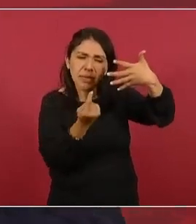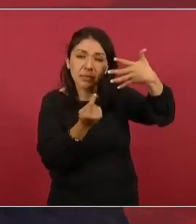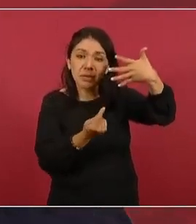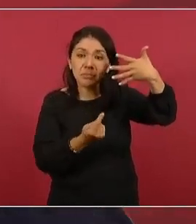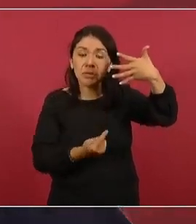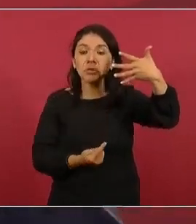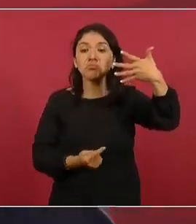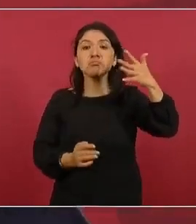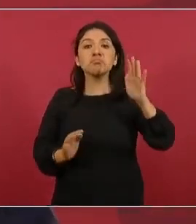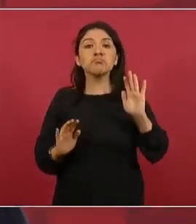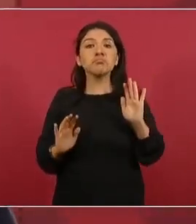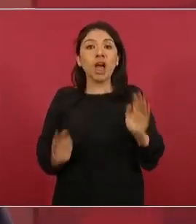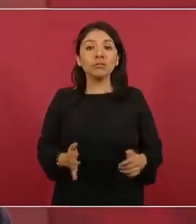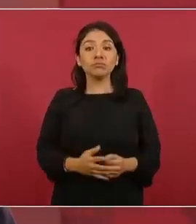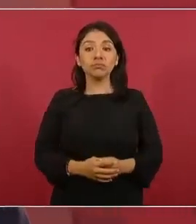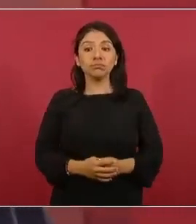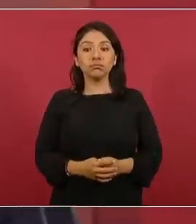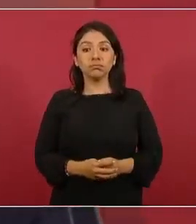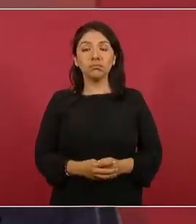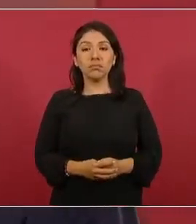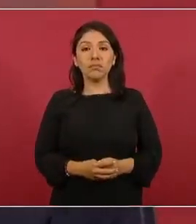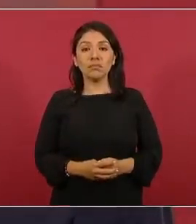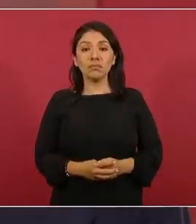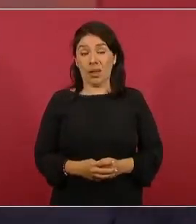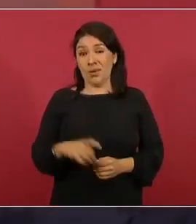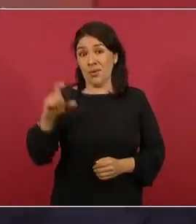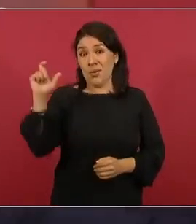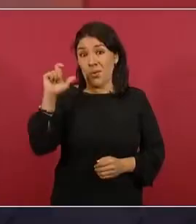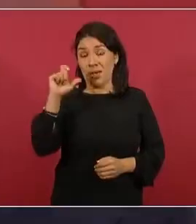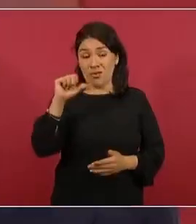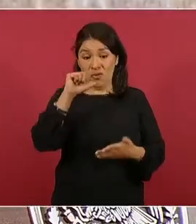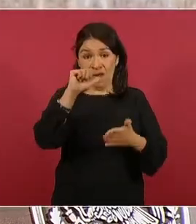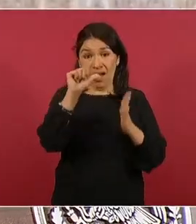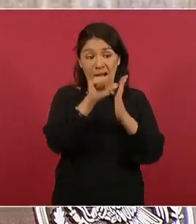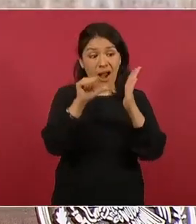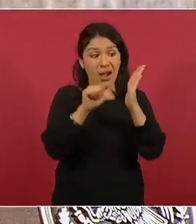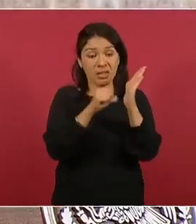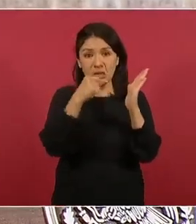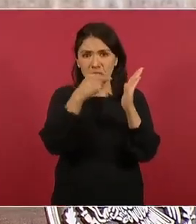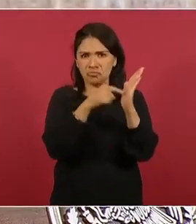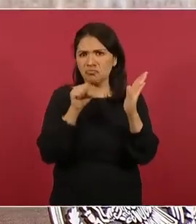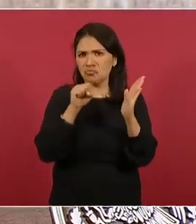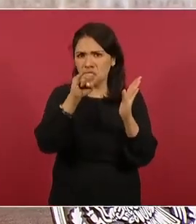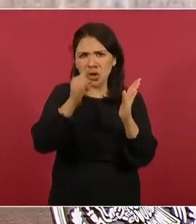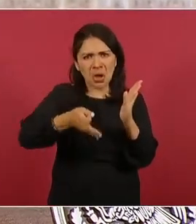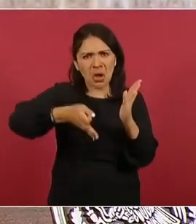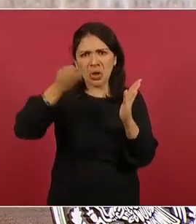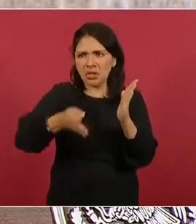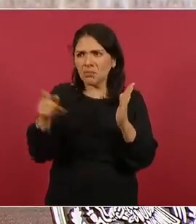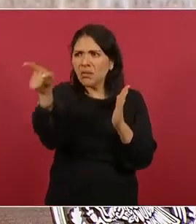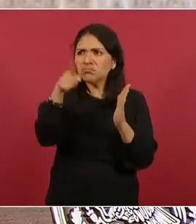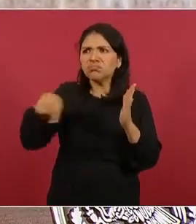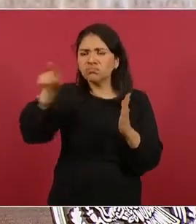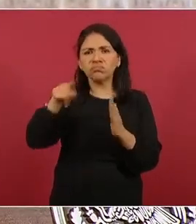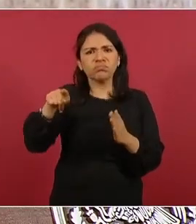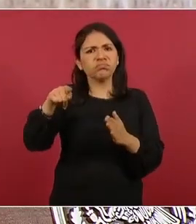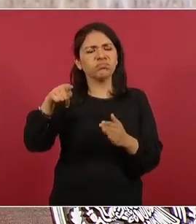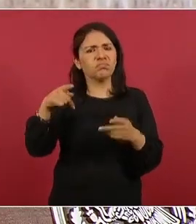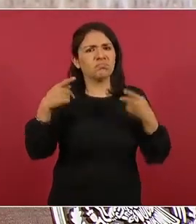Y entonces, cuando un artículo se aprueba por unanimidad,